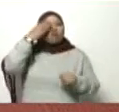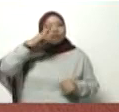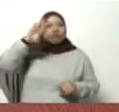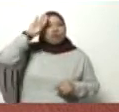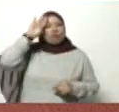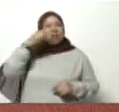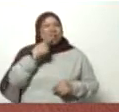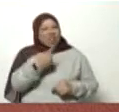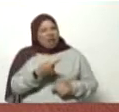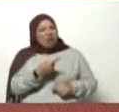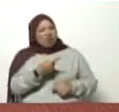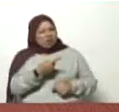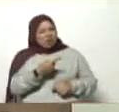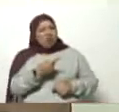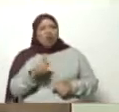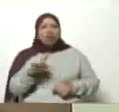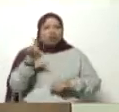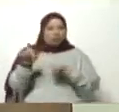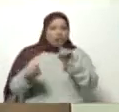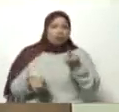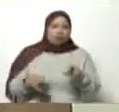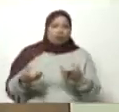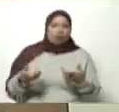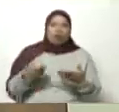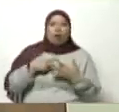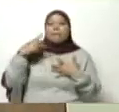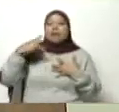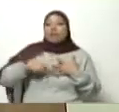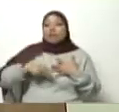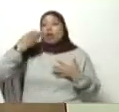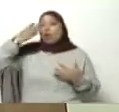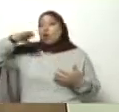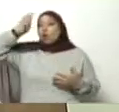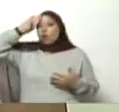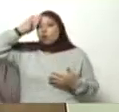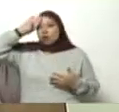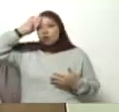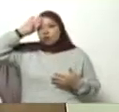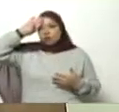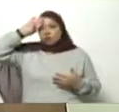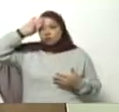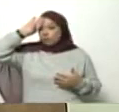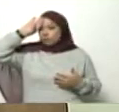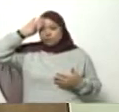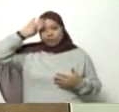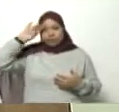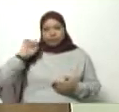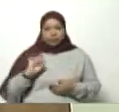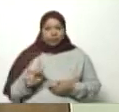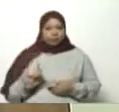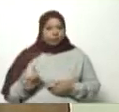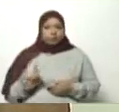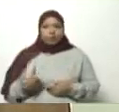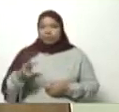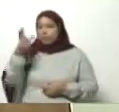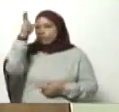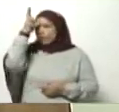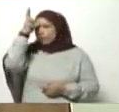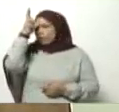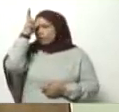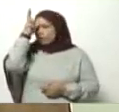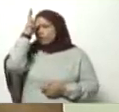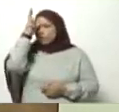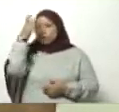dicen? Eso fue planificado en Cuba, pero es una realidad. Nicolás en Egipto en la cumbre del